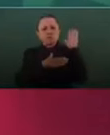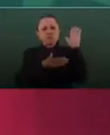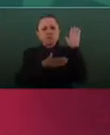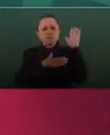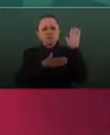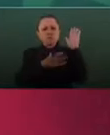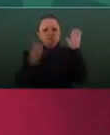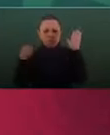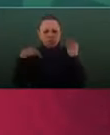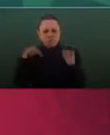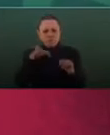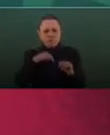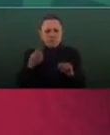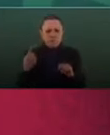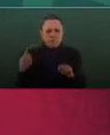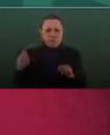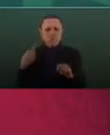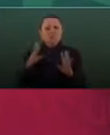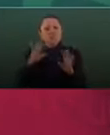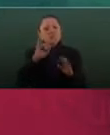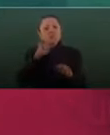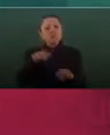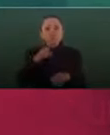nos permitieron